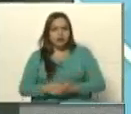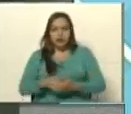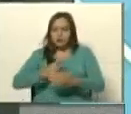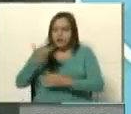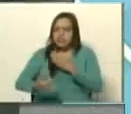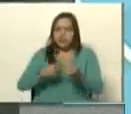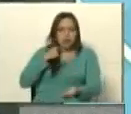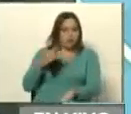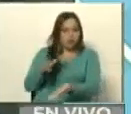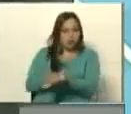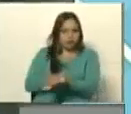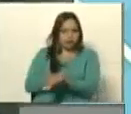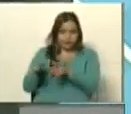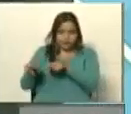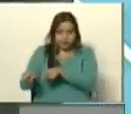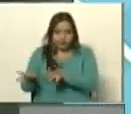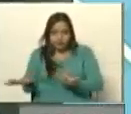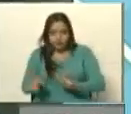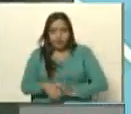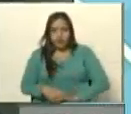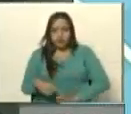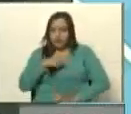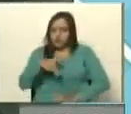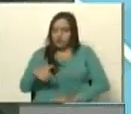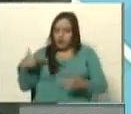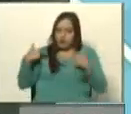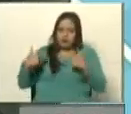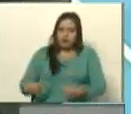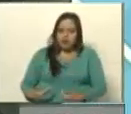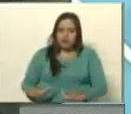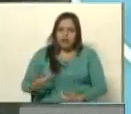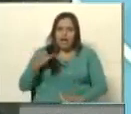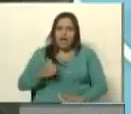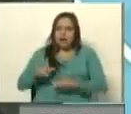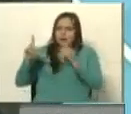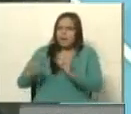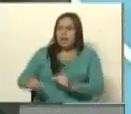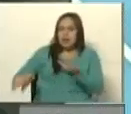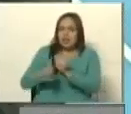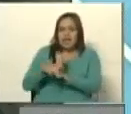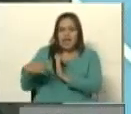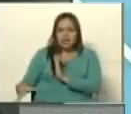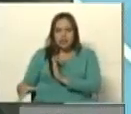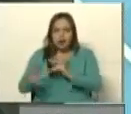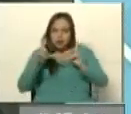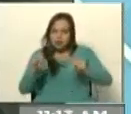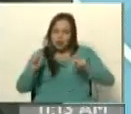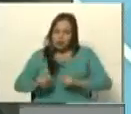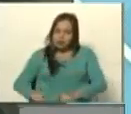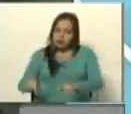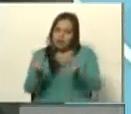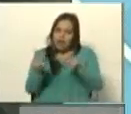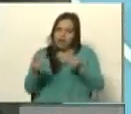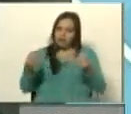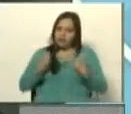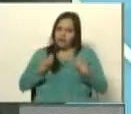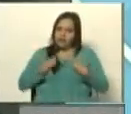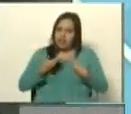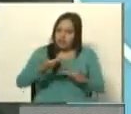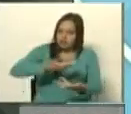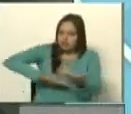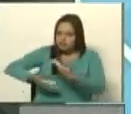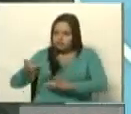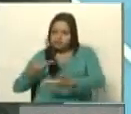muerte. O sea, es un proyecto donde nosotros los seres humanos tenemos menos derechos, menos posibilidades de existir, de